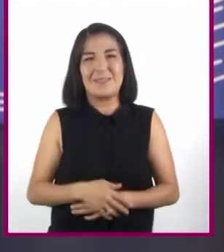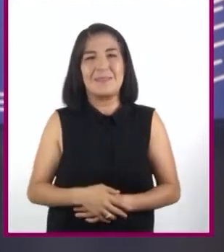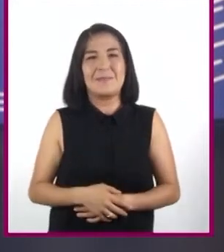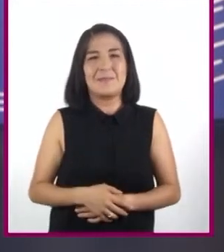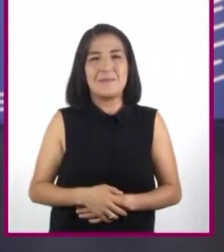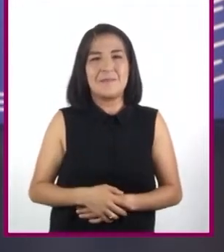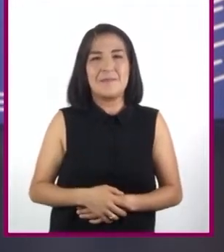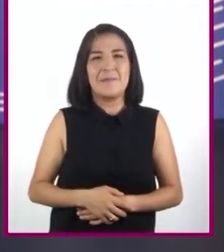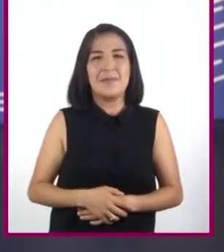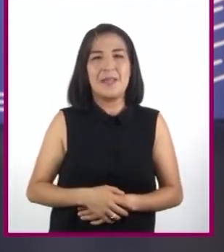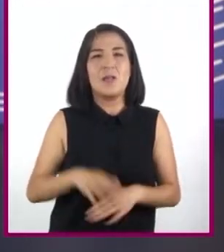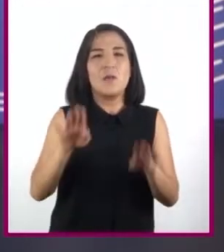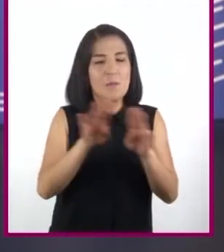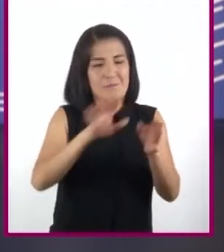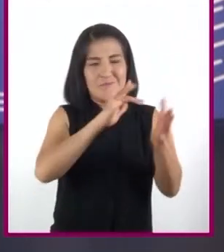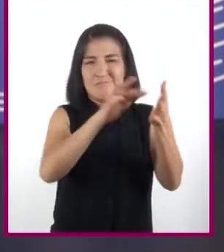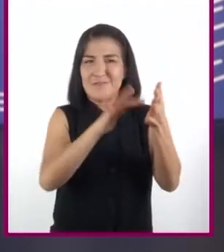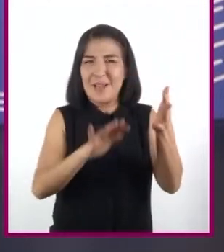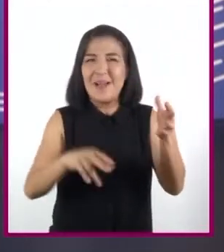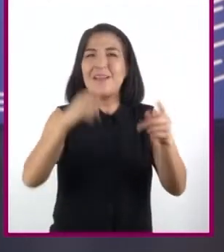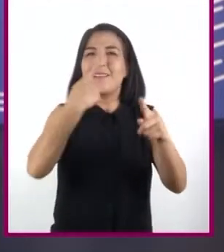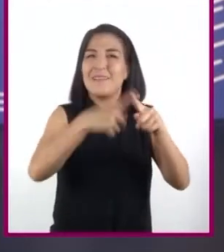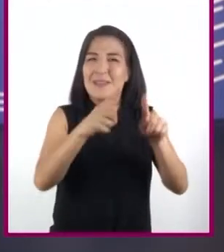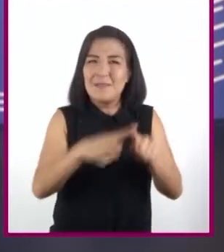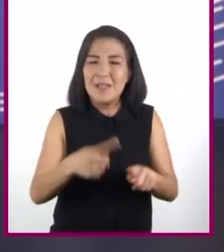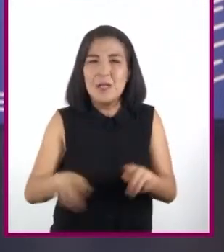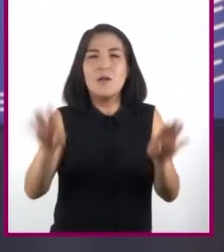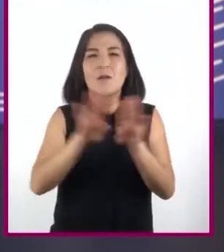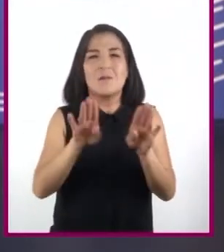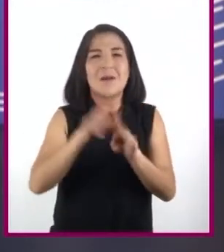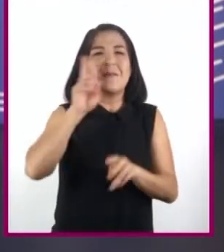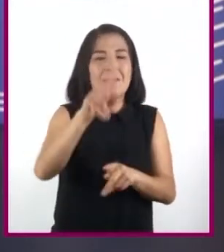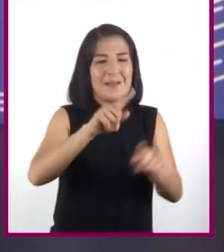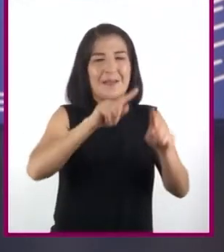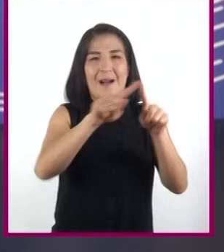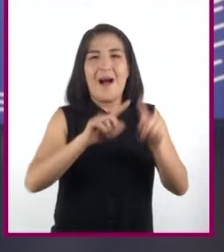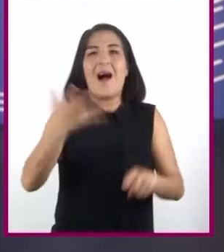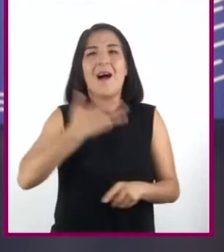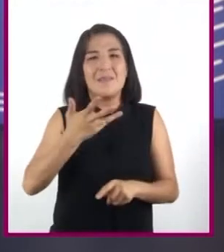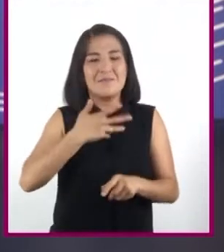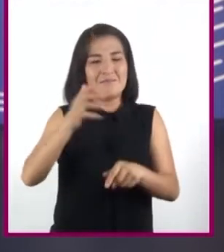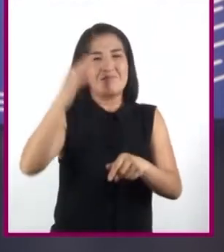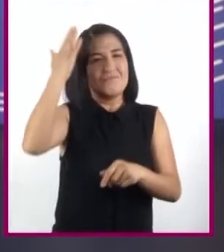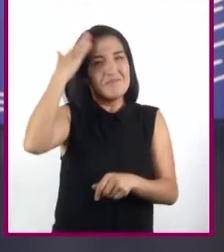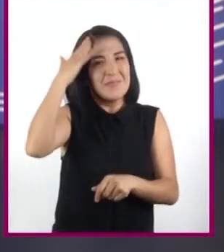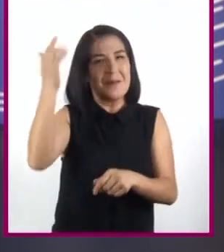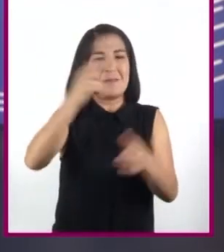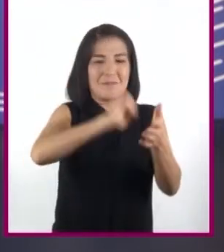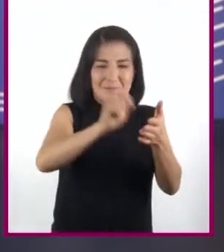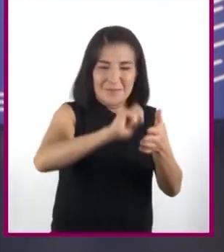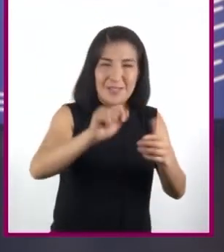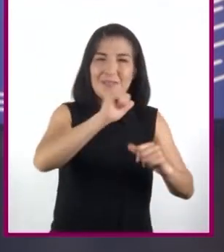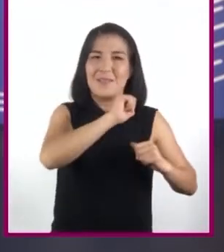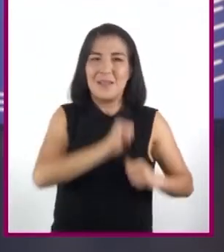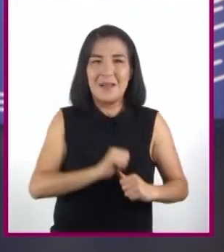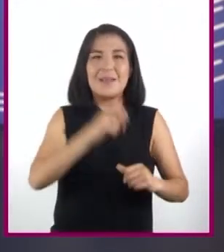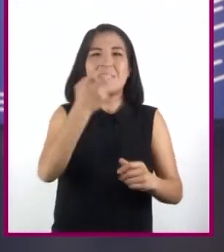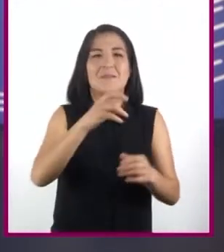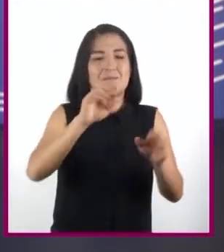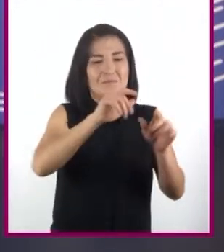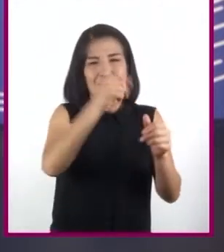En todo movimiento literario es importante reconocer una diversidad de autores que representan a esa manifestación